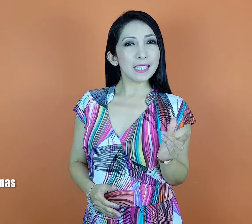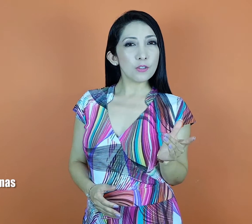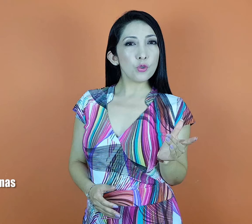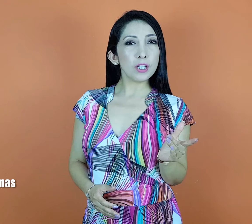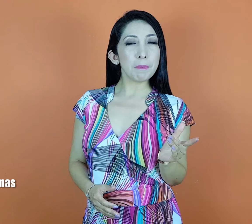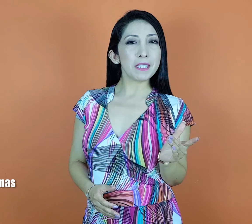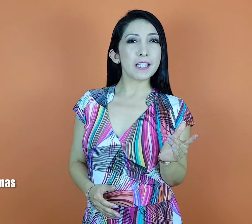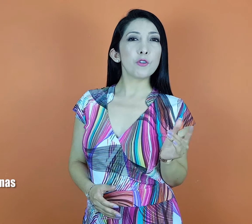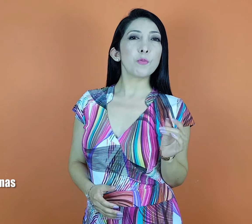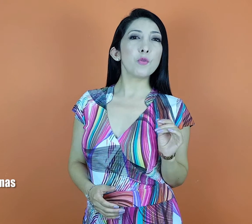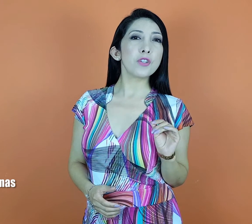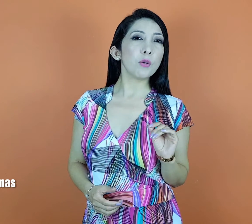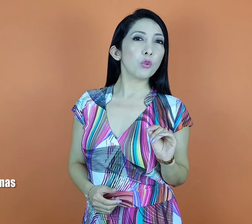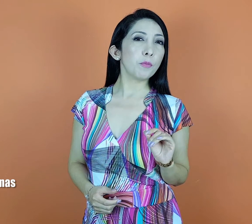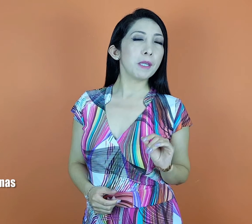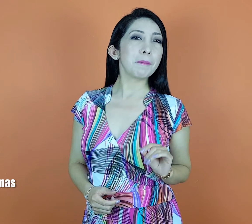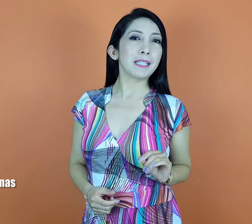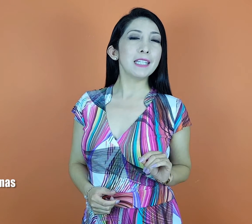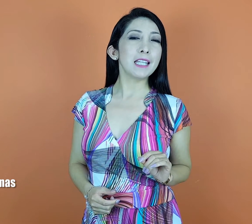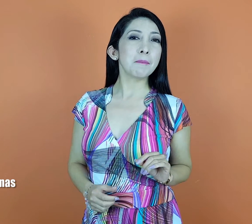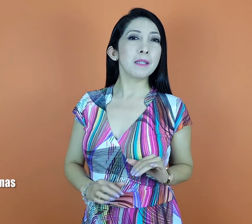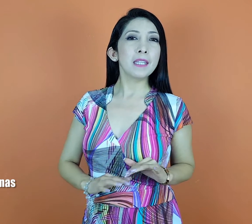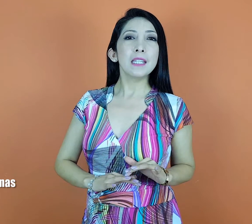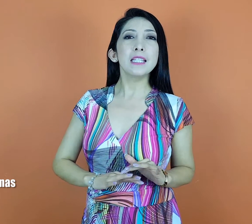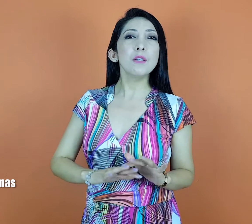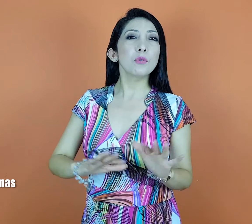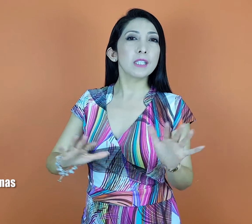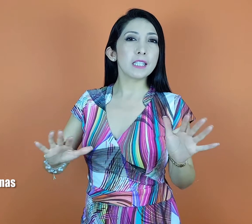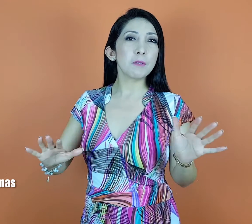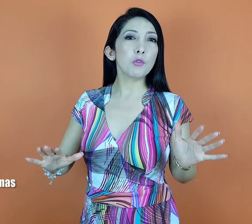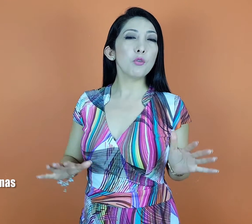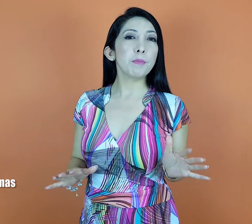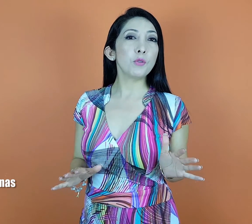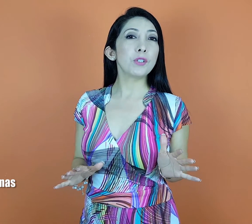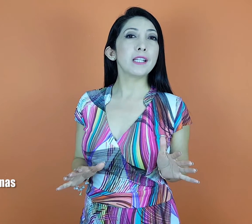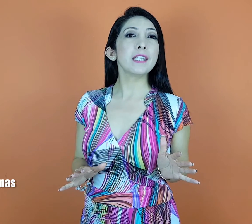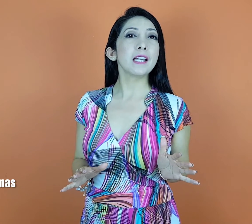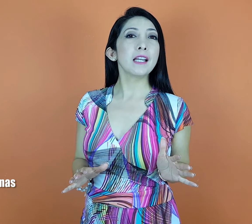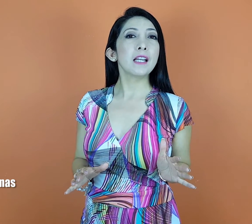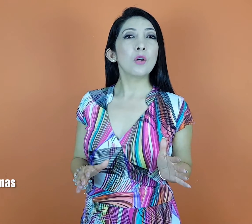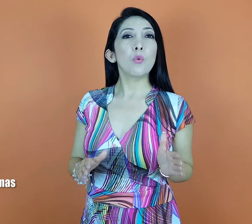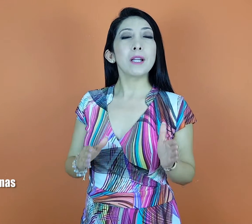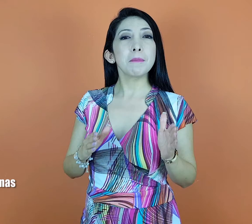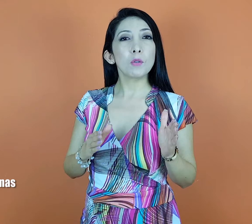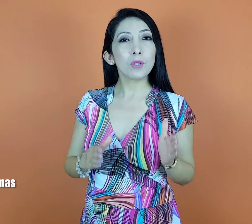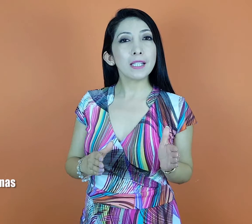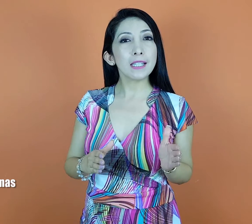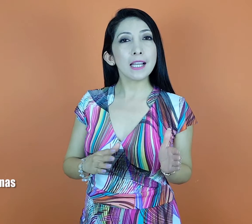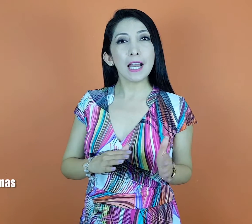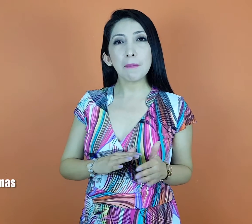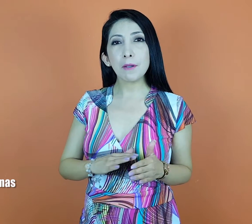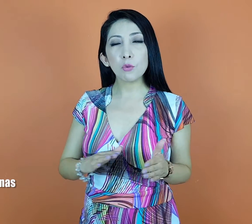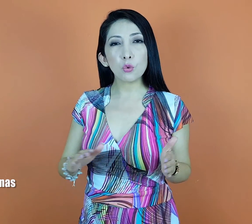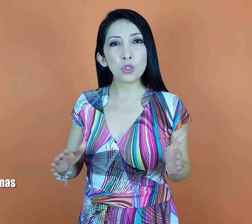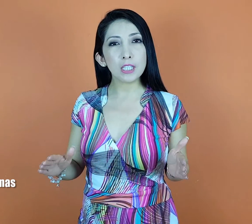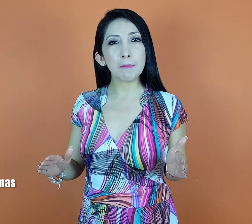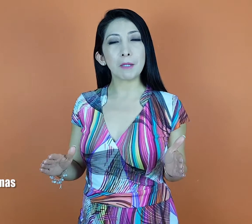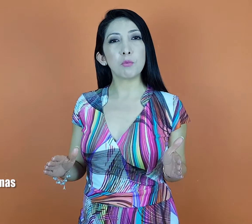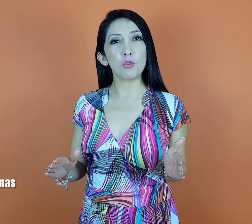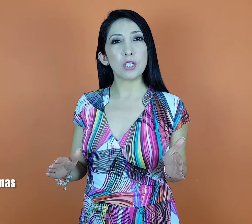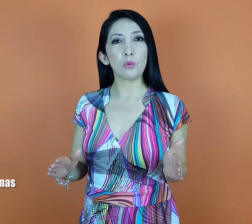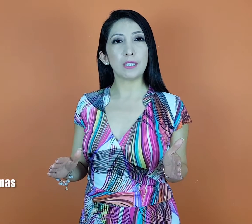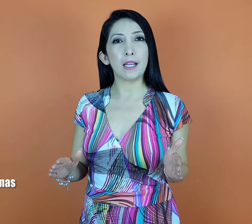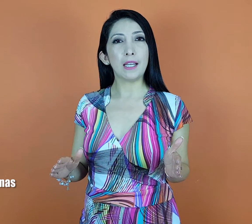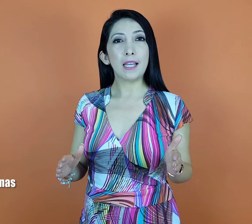Sapa iskay chunka pichkayuq punchaw noviembre killam lliw tiqsimuyupi yuyarina warmikunata ama